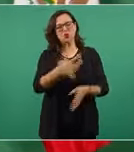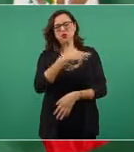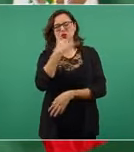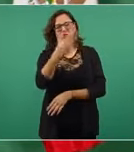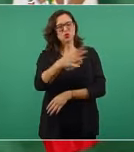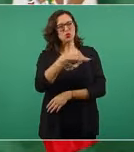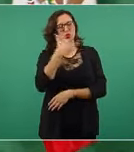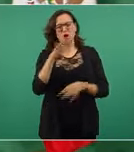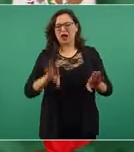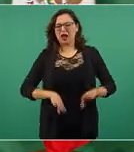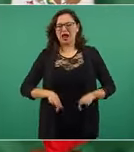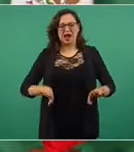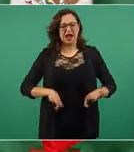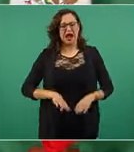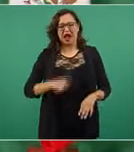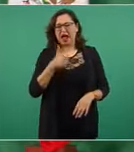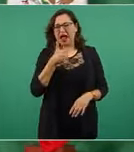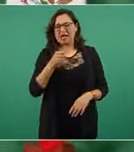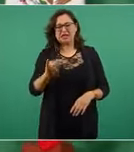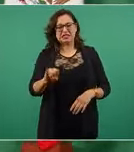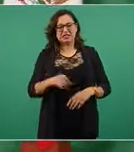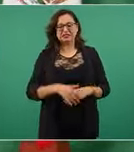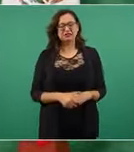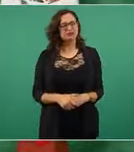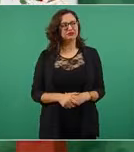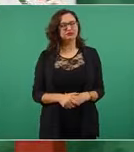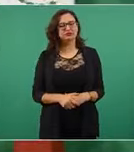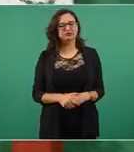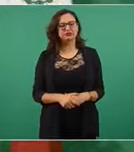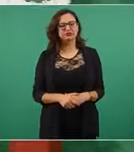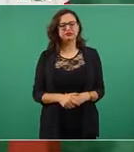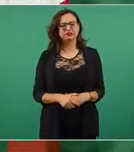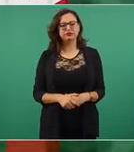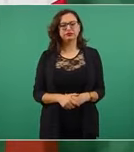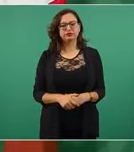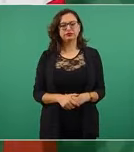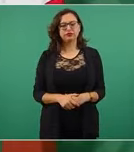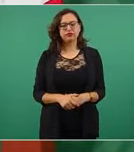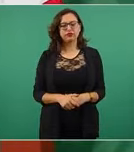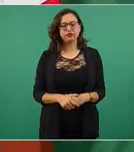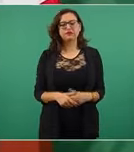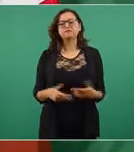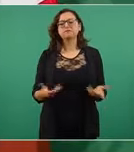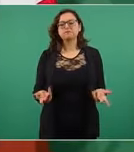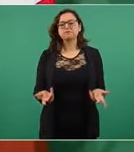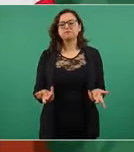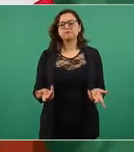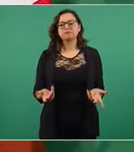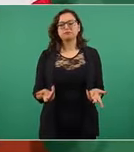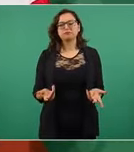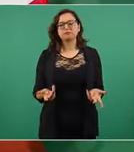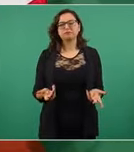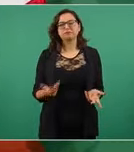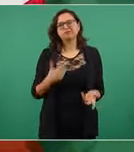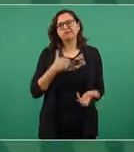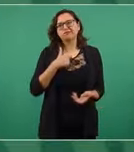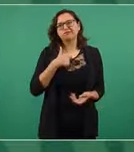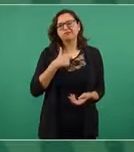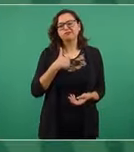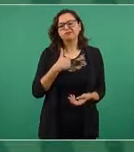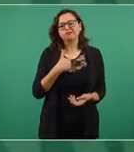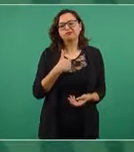corruptos. Entonces, como ya conozco, ¿no?, es un perfil,